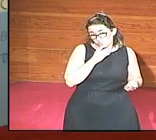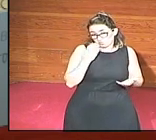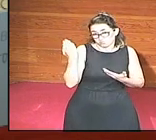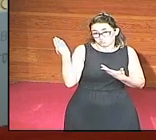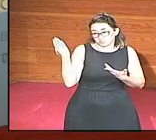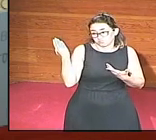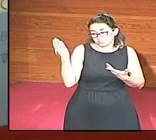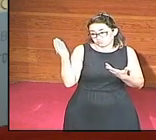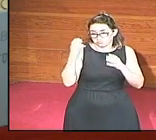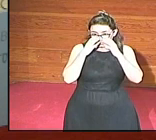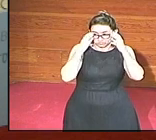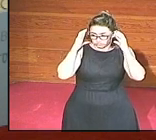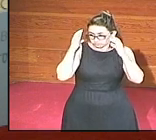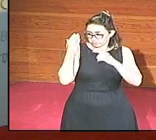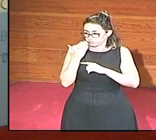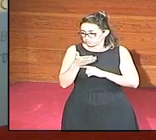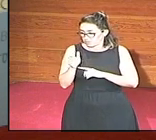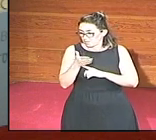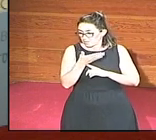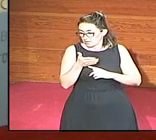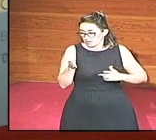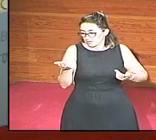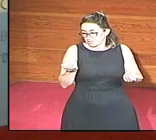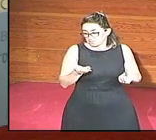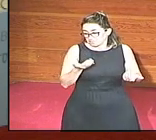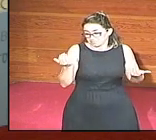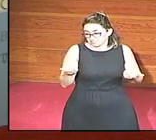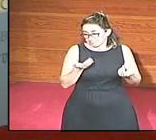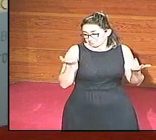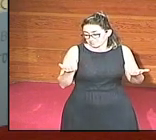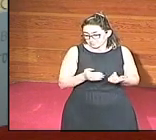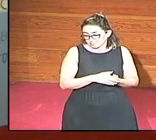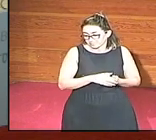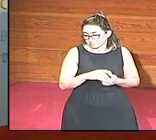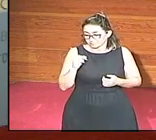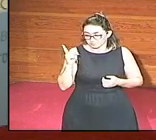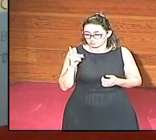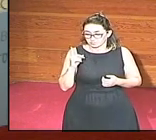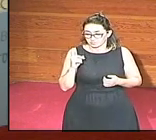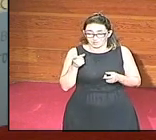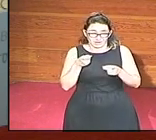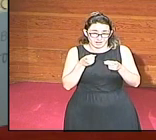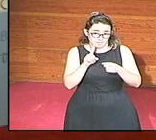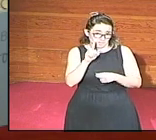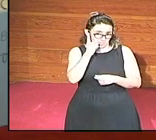super Stalin, con su bandera y su rollo. Este es el primer día de la guerra, como os